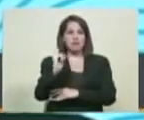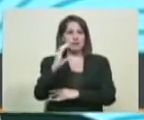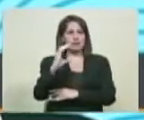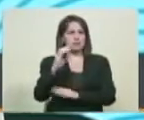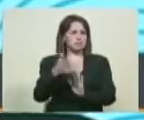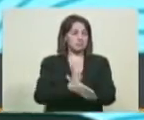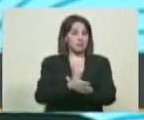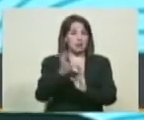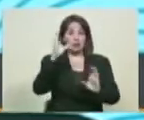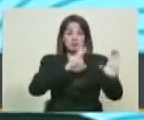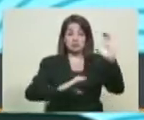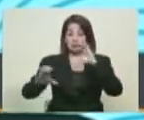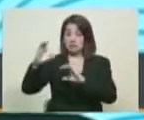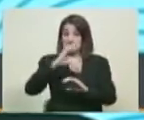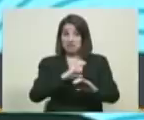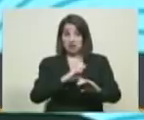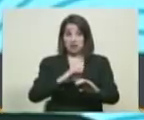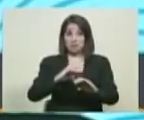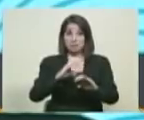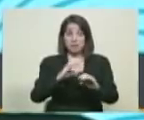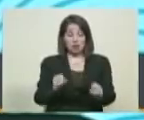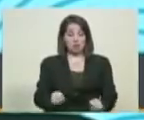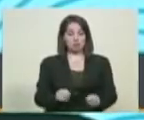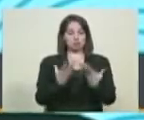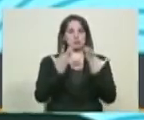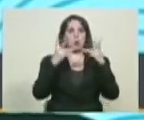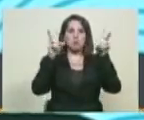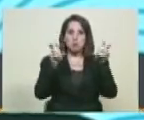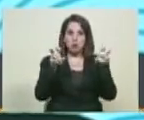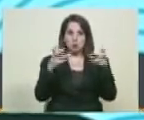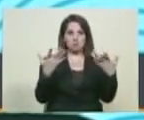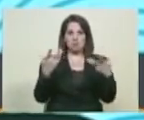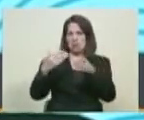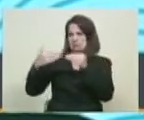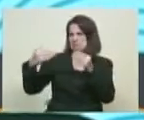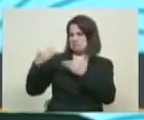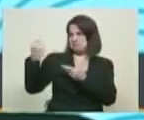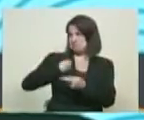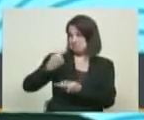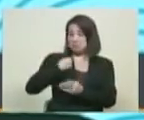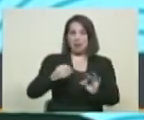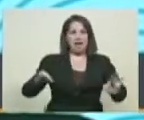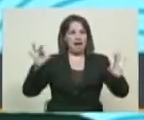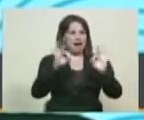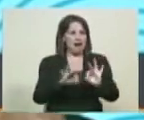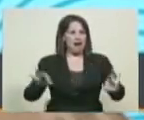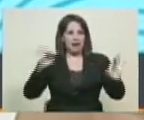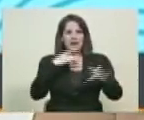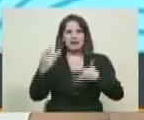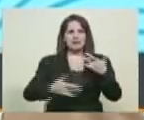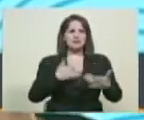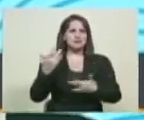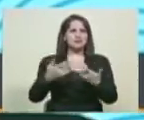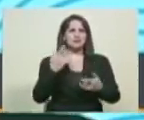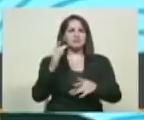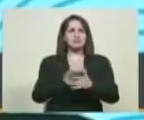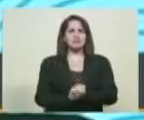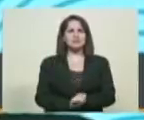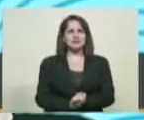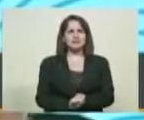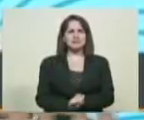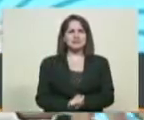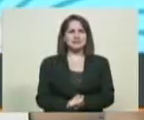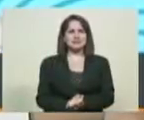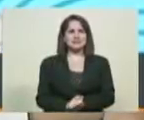Científicas, sin traer ninguna divisa para reactivar esa planta. Lo que le estamos planteando acá, así como usted nos ha aprobado dinero